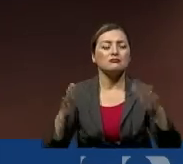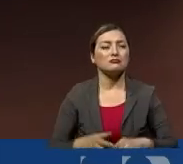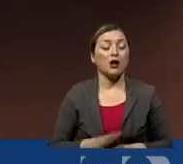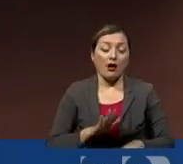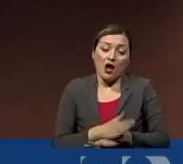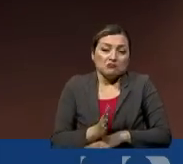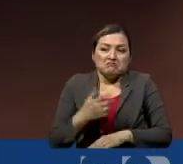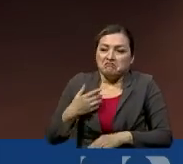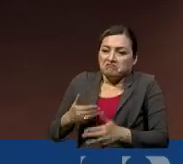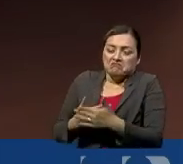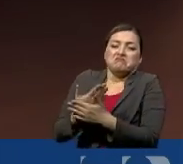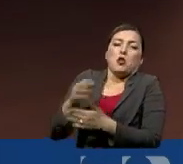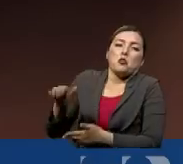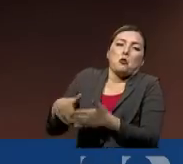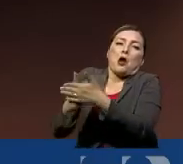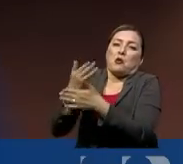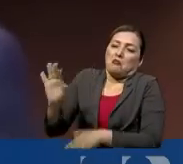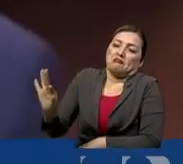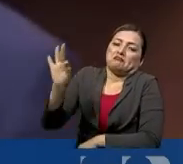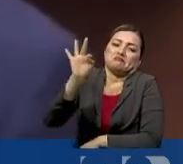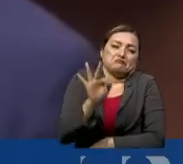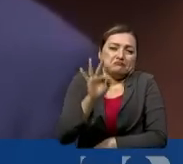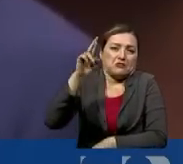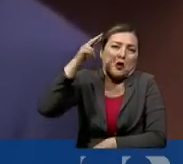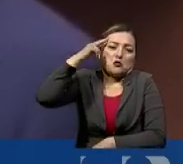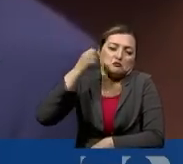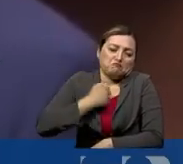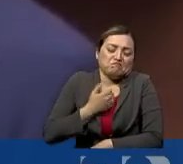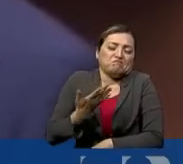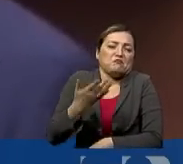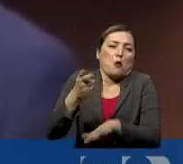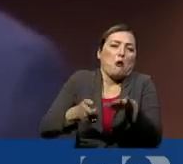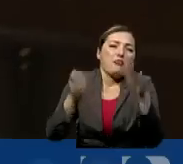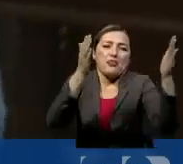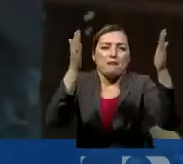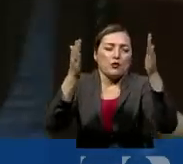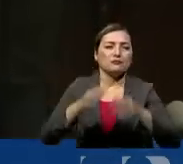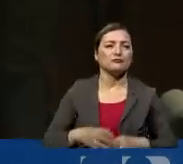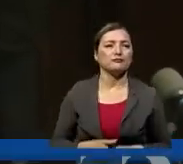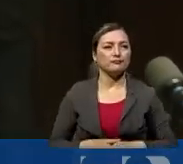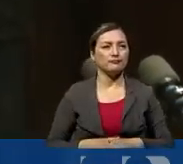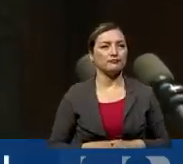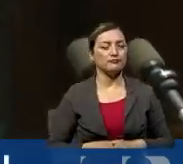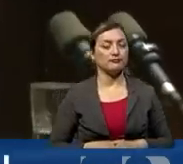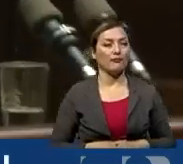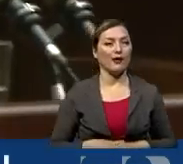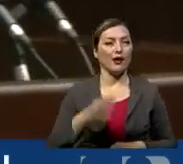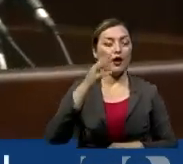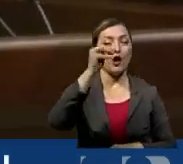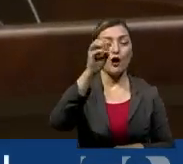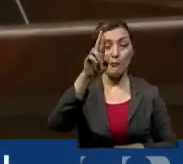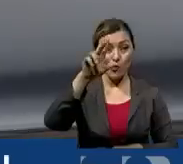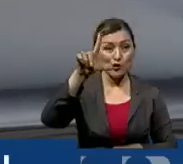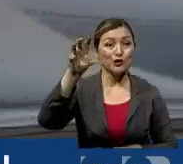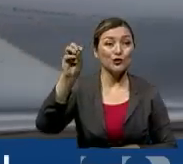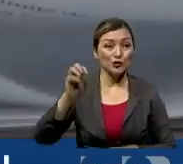por la que el Consejo de la Judicatura designó con jueces temporales. De otro lado, Juan José Morillo habló de los